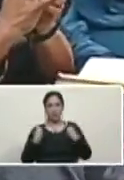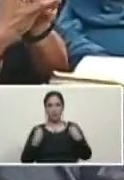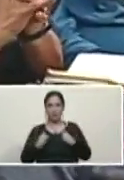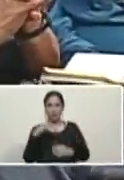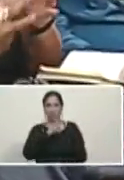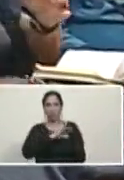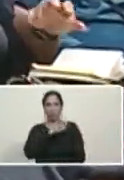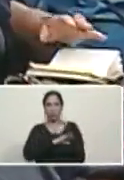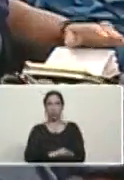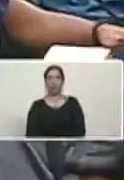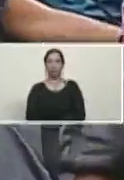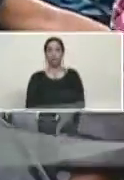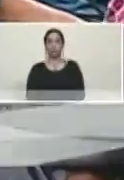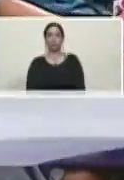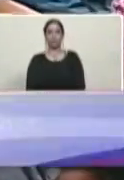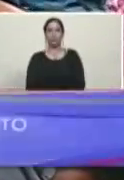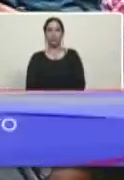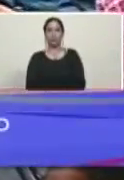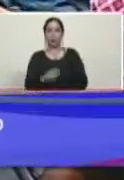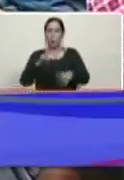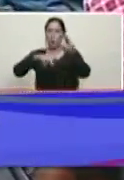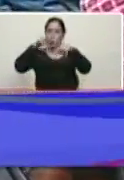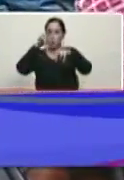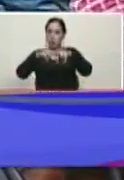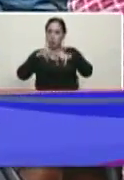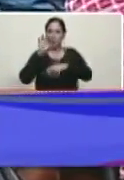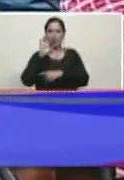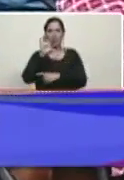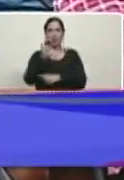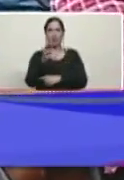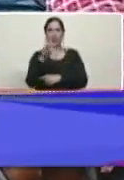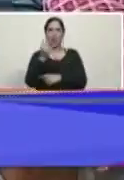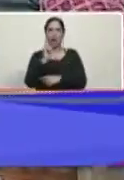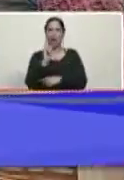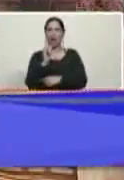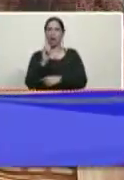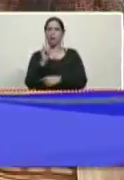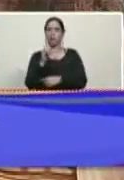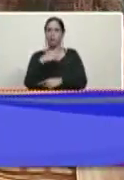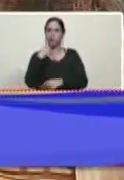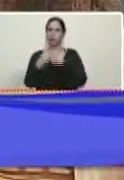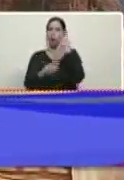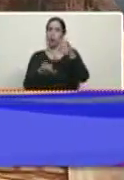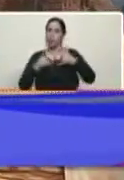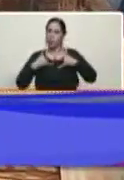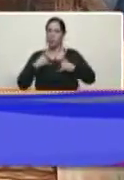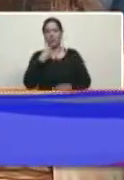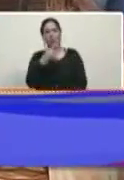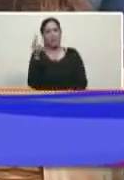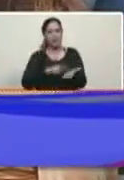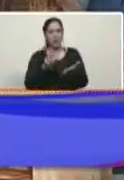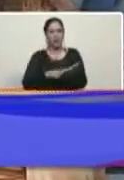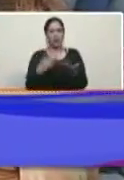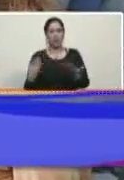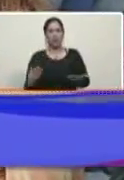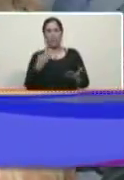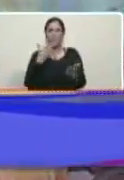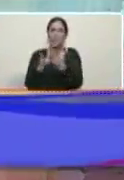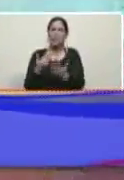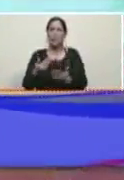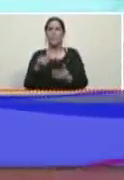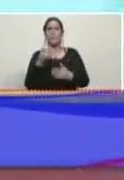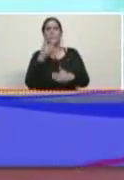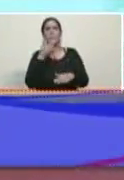sociedad, la felicidad de construir un país que tiene voz propia y que dice su verdad y no le pide permiso a